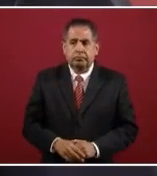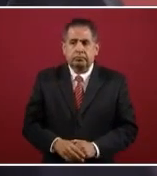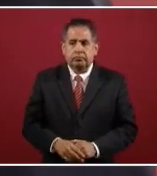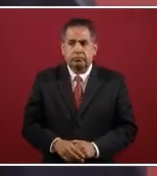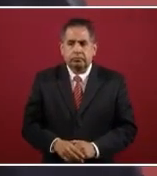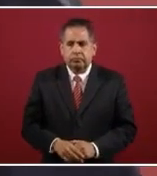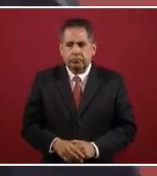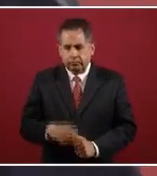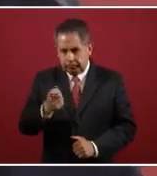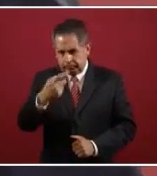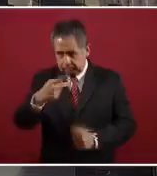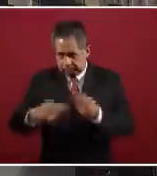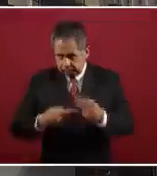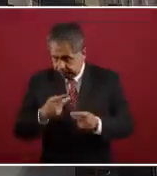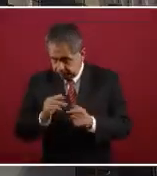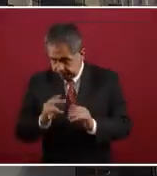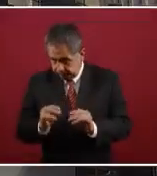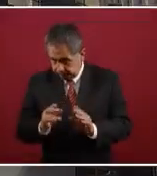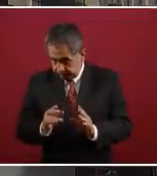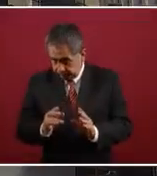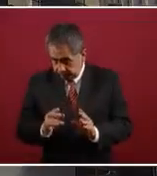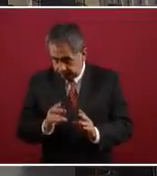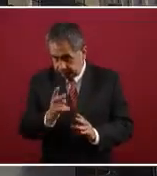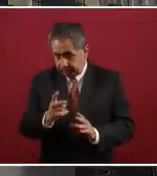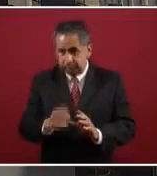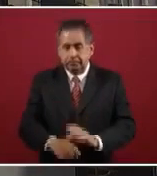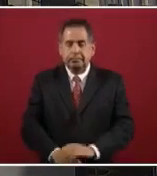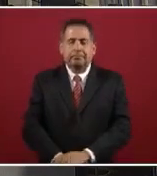Esas son tus preguntas, ¿no?